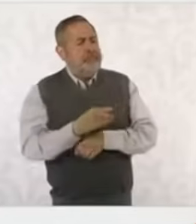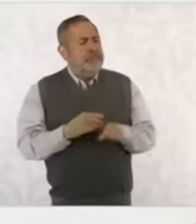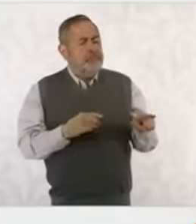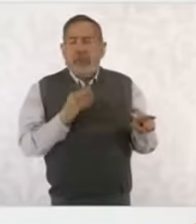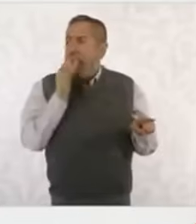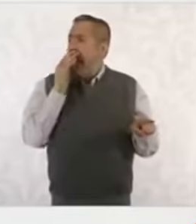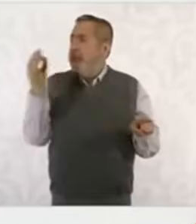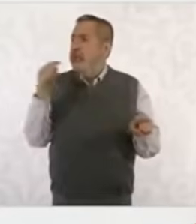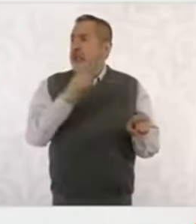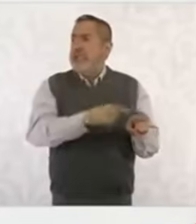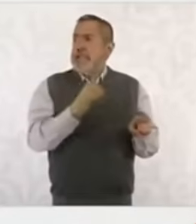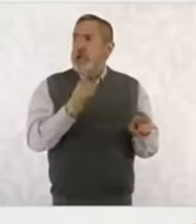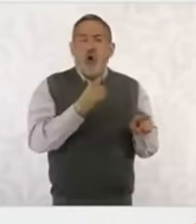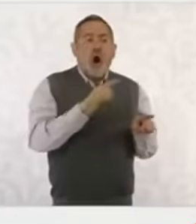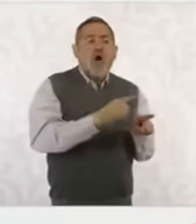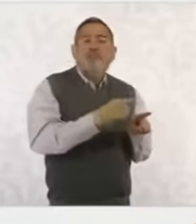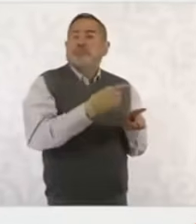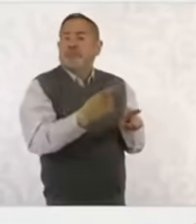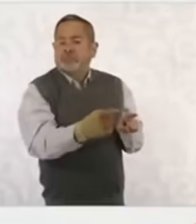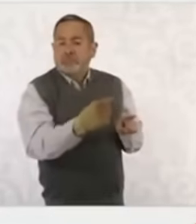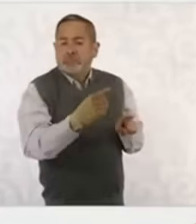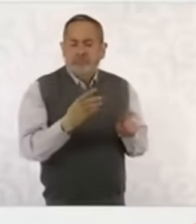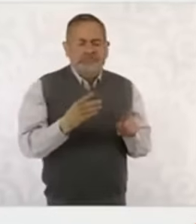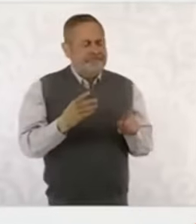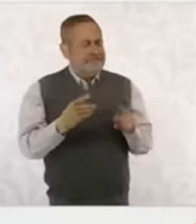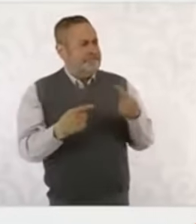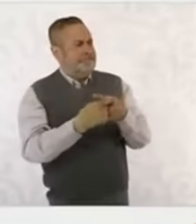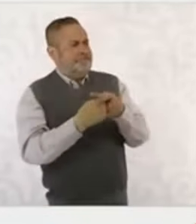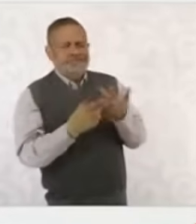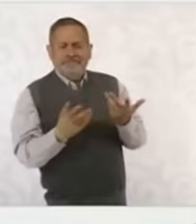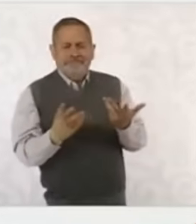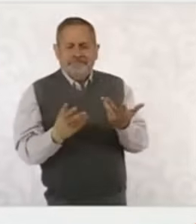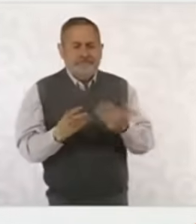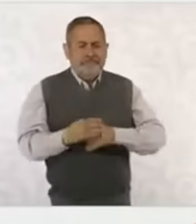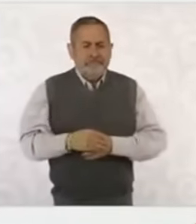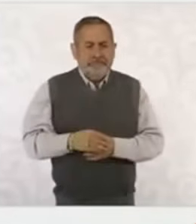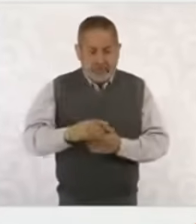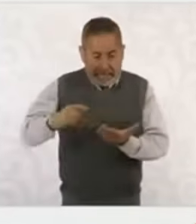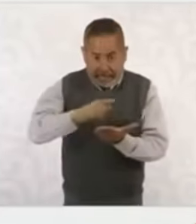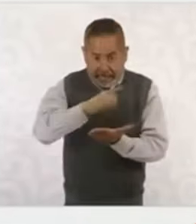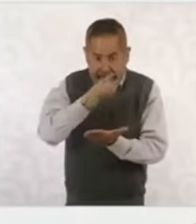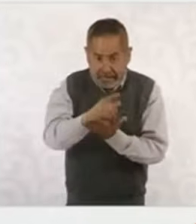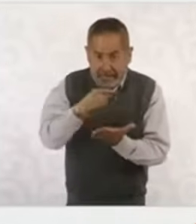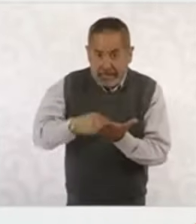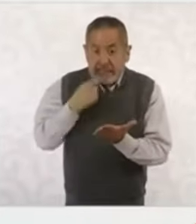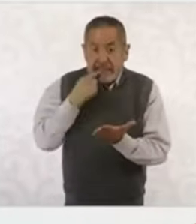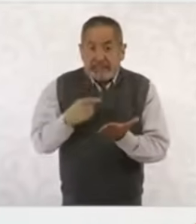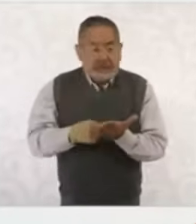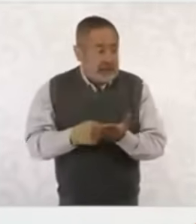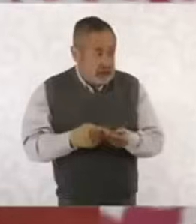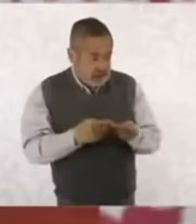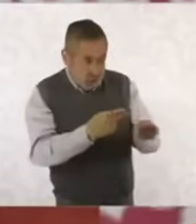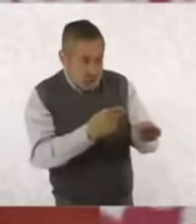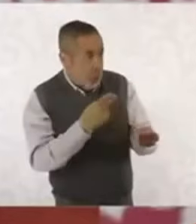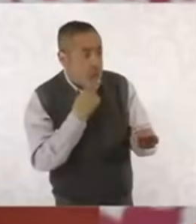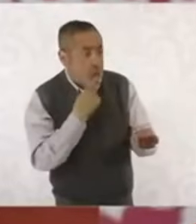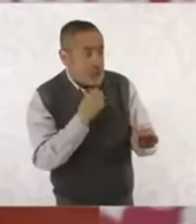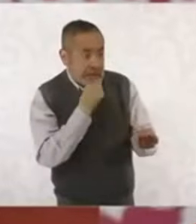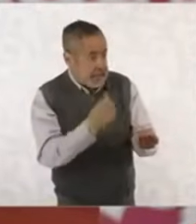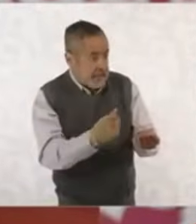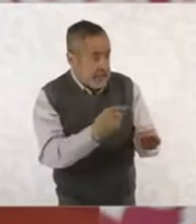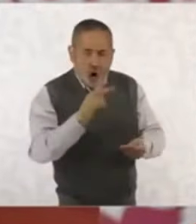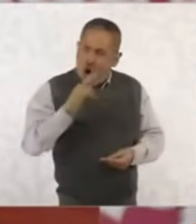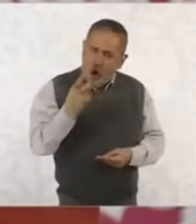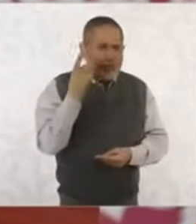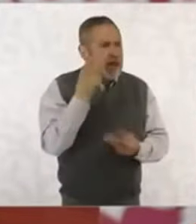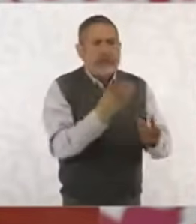la autoridad. La propuesta en la ley, ya no usas tu concesión, se la tienes que regresar necesariamente